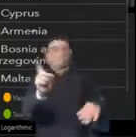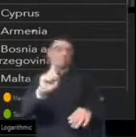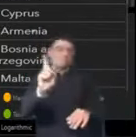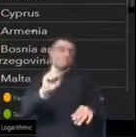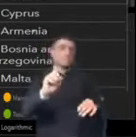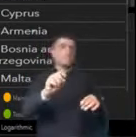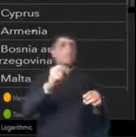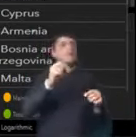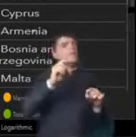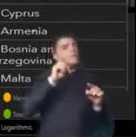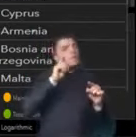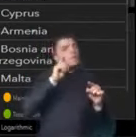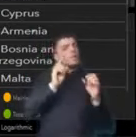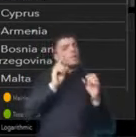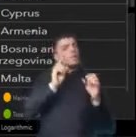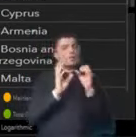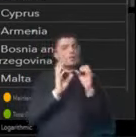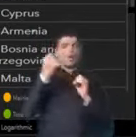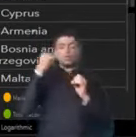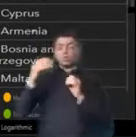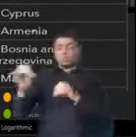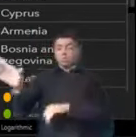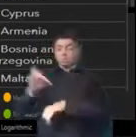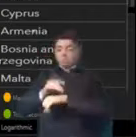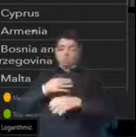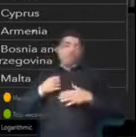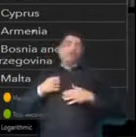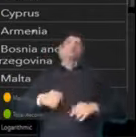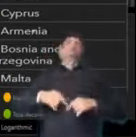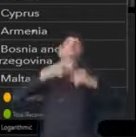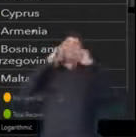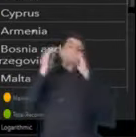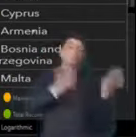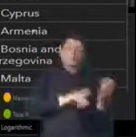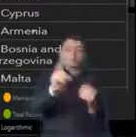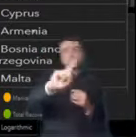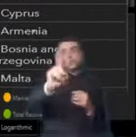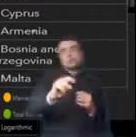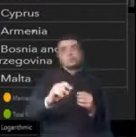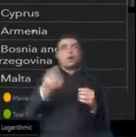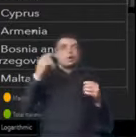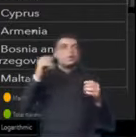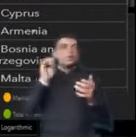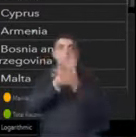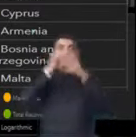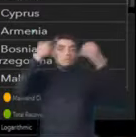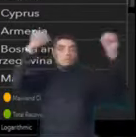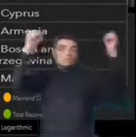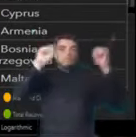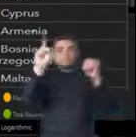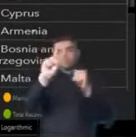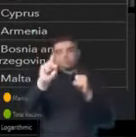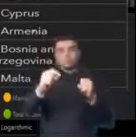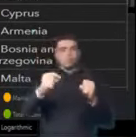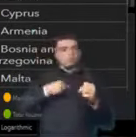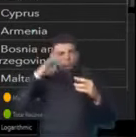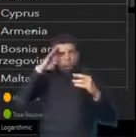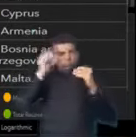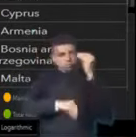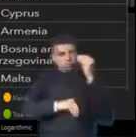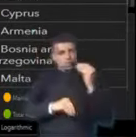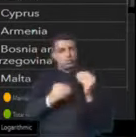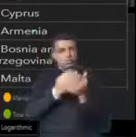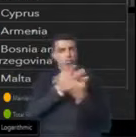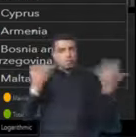virus que ocasiona una mortalidad exagerada. No es algo para alarmarse. De hecho, yo no estoy de acuerdo con muchas acciones que ha tenido la